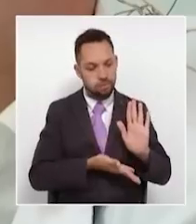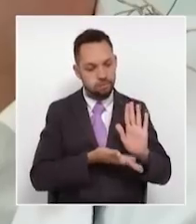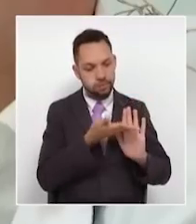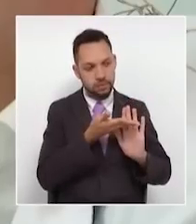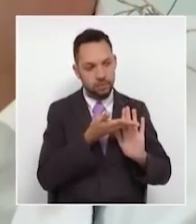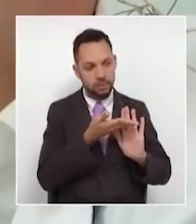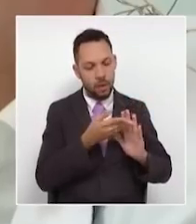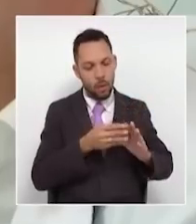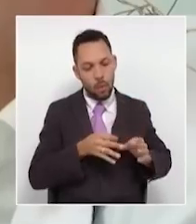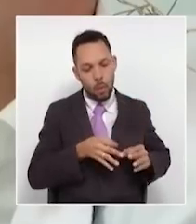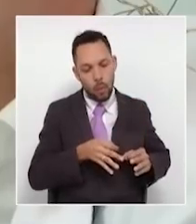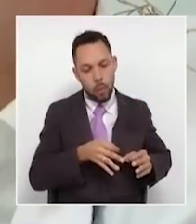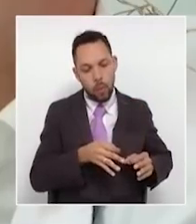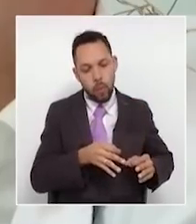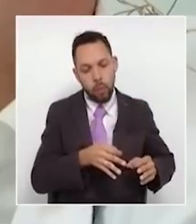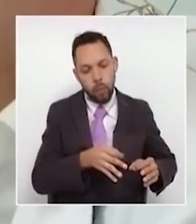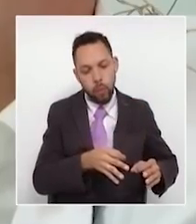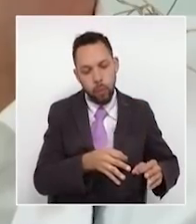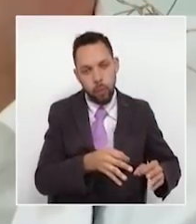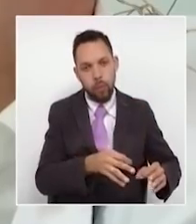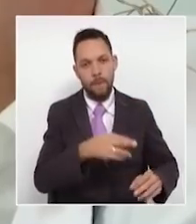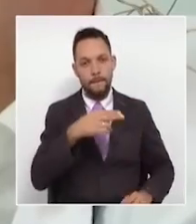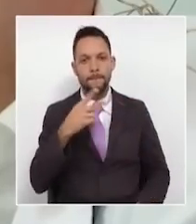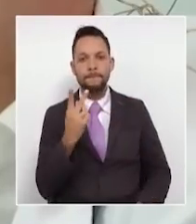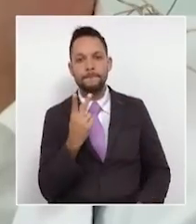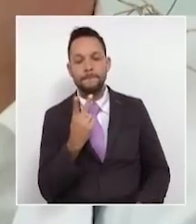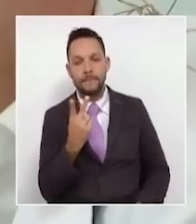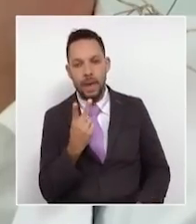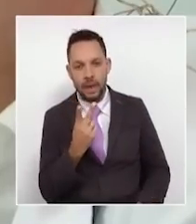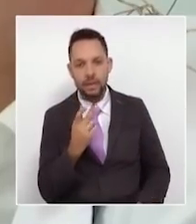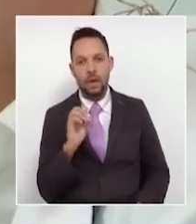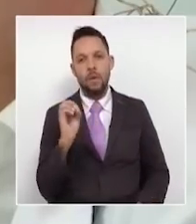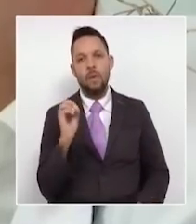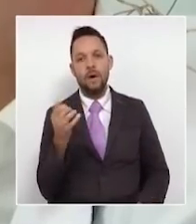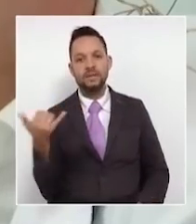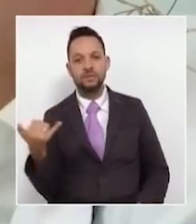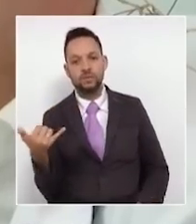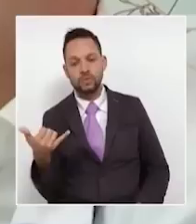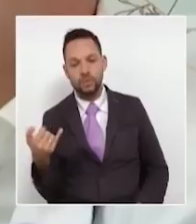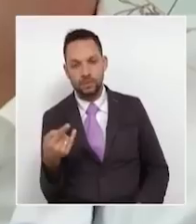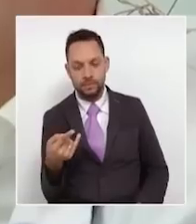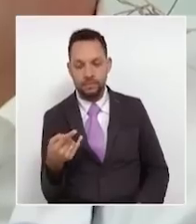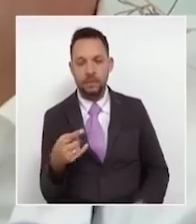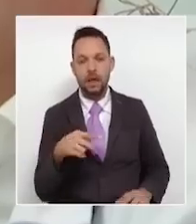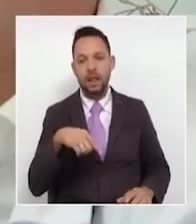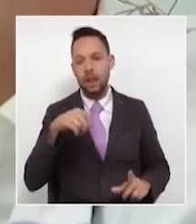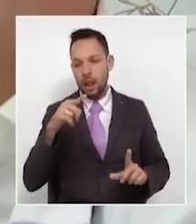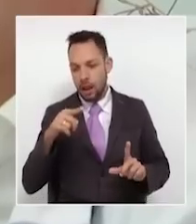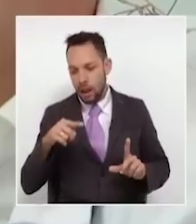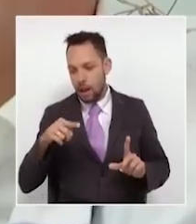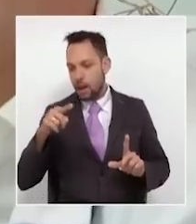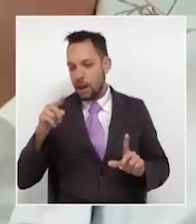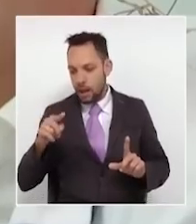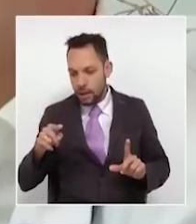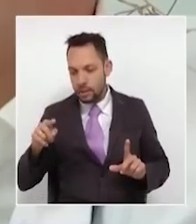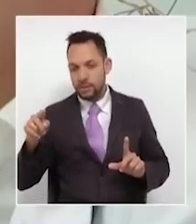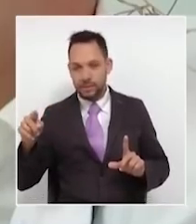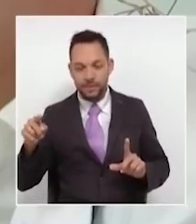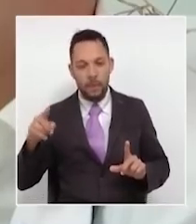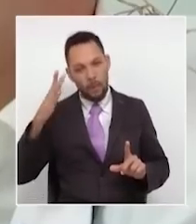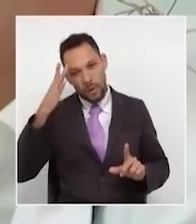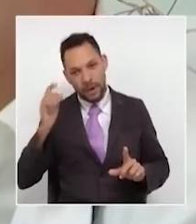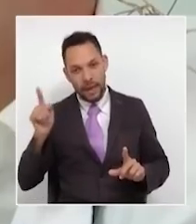lentas las ondas verdes y las ondas azules si en ciertos trastornos si los pacientes